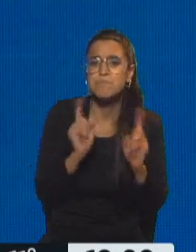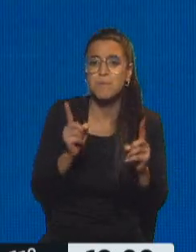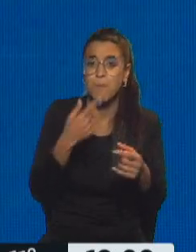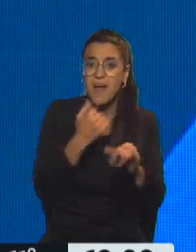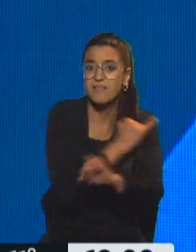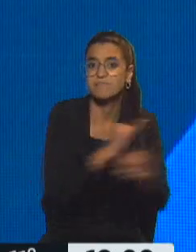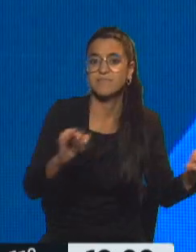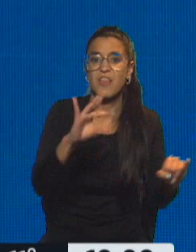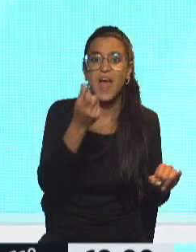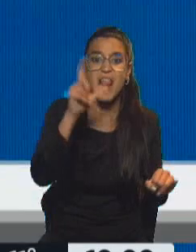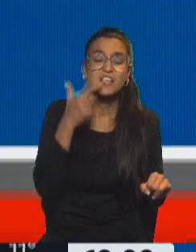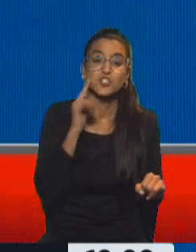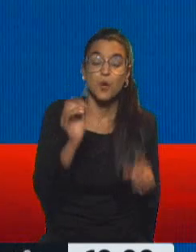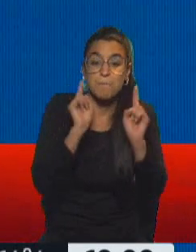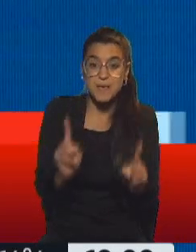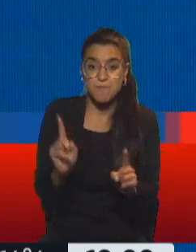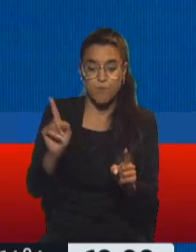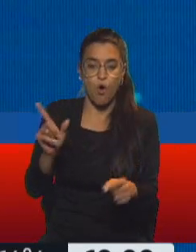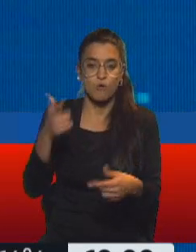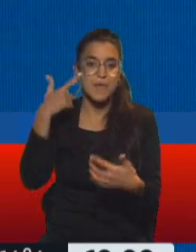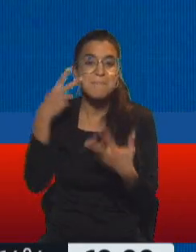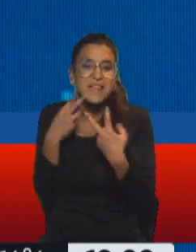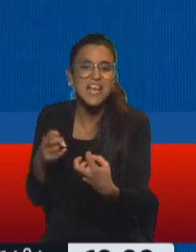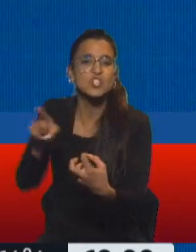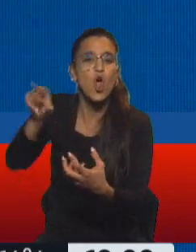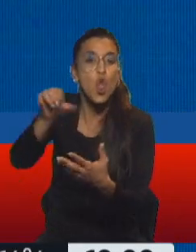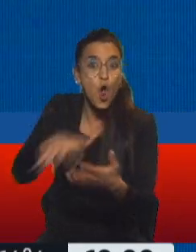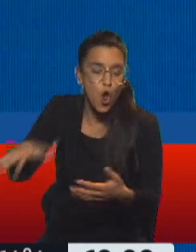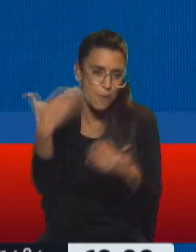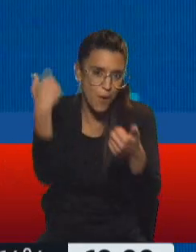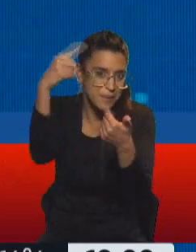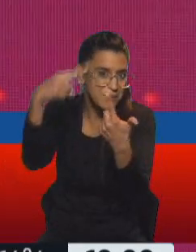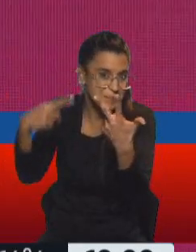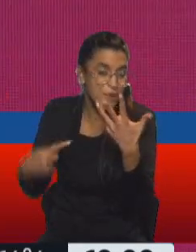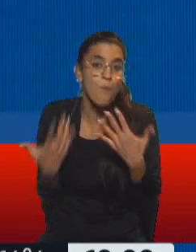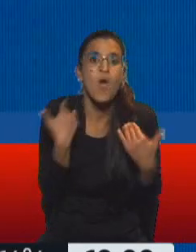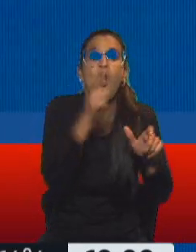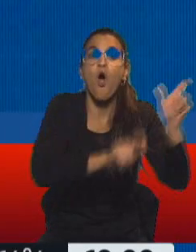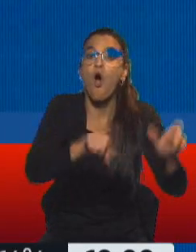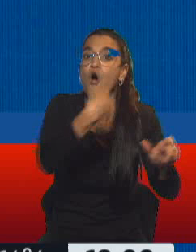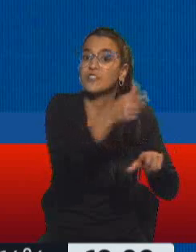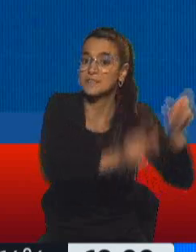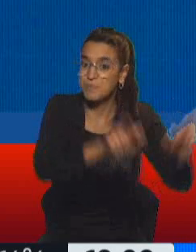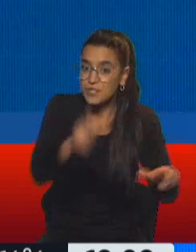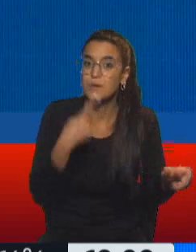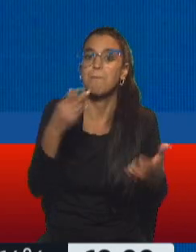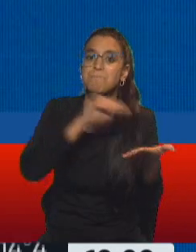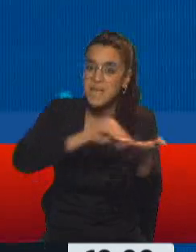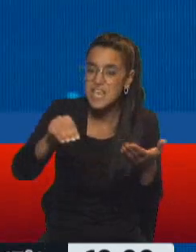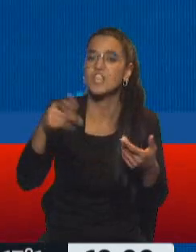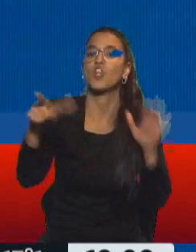decir D'Alessio. Recordemos que esa mega causa de dolores que vos estás mencionando puede tener implicancias que salpicarían, como él mencionaba, ¿no?